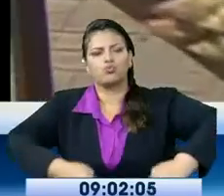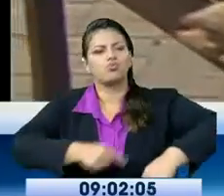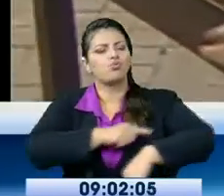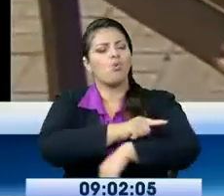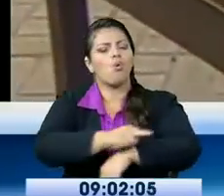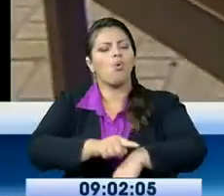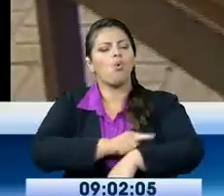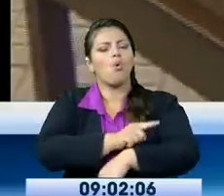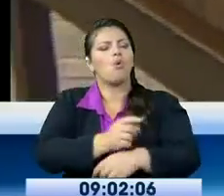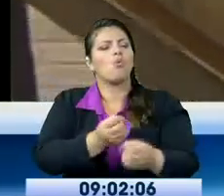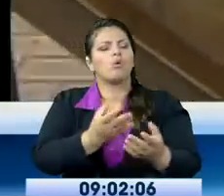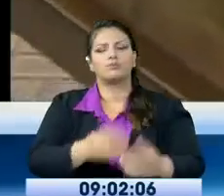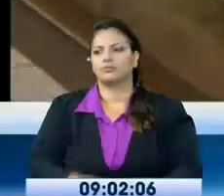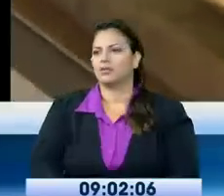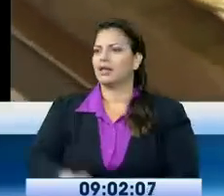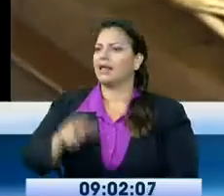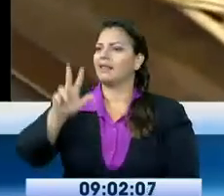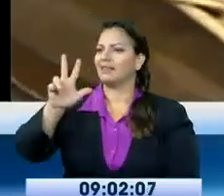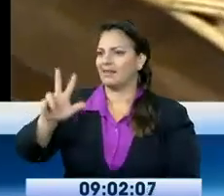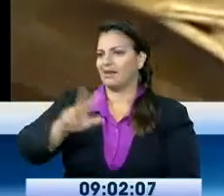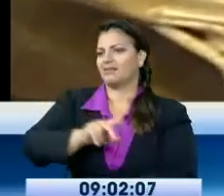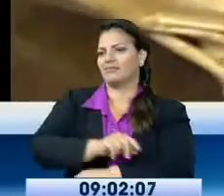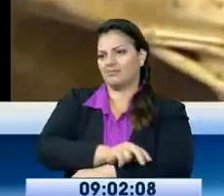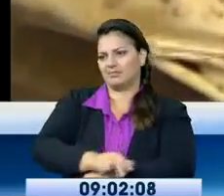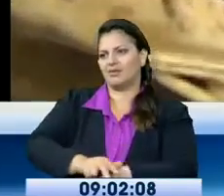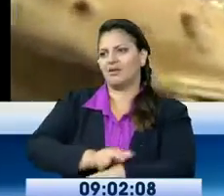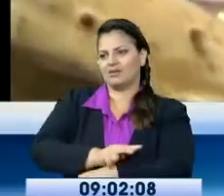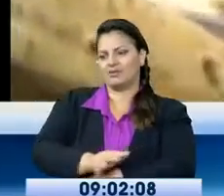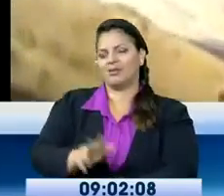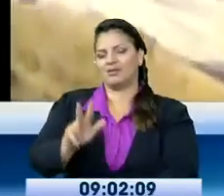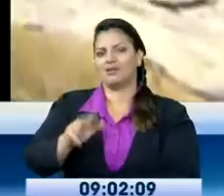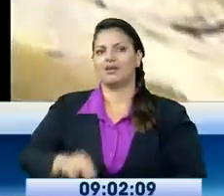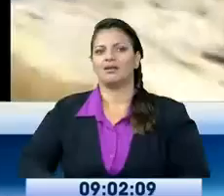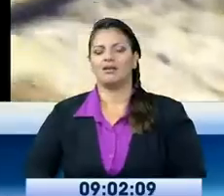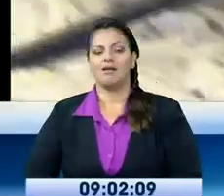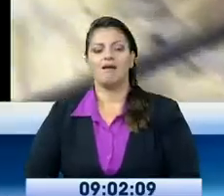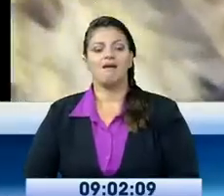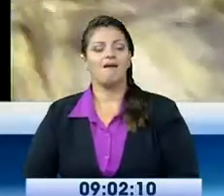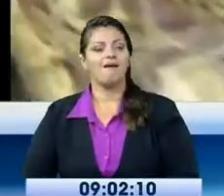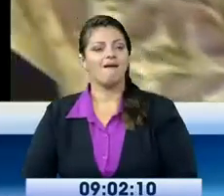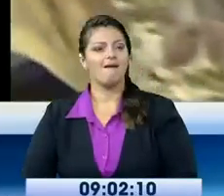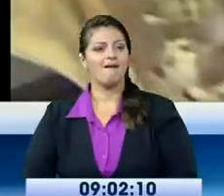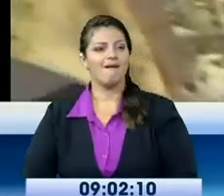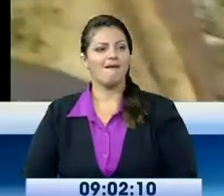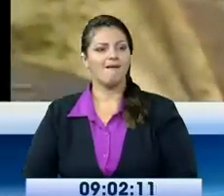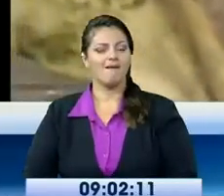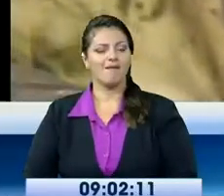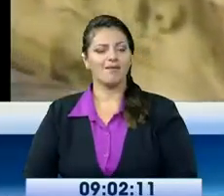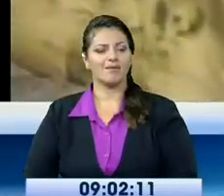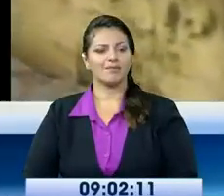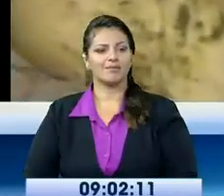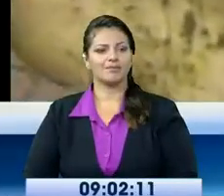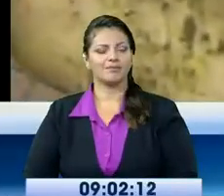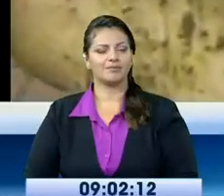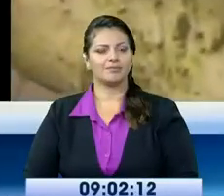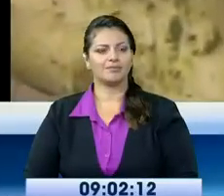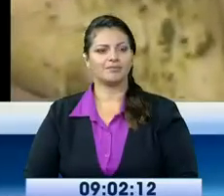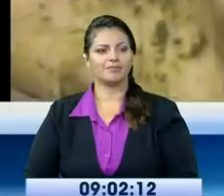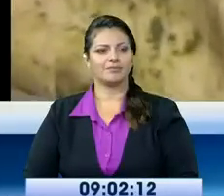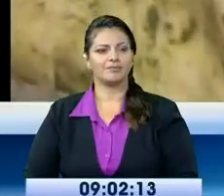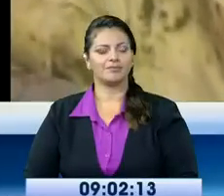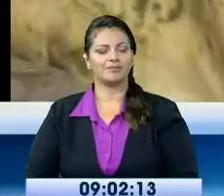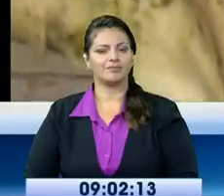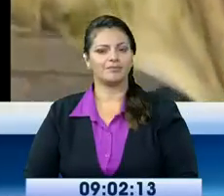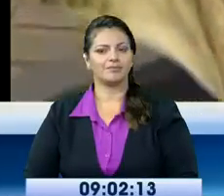pero ahora ya la vamos sacando, unas 2 horas y media ya va saliendo el chancho. Para las 10 de la mañana, 10:30 lo tenemos listo